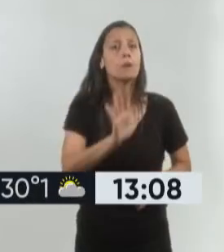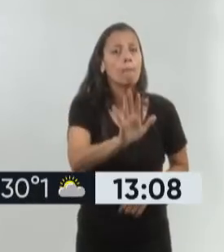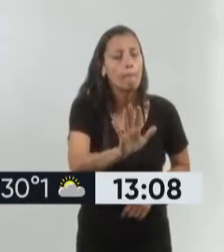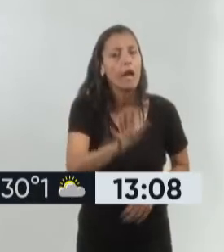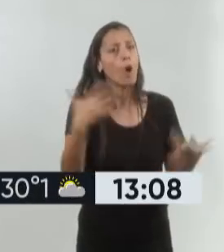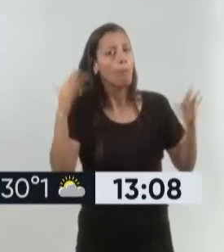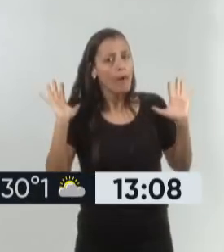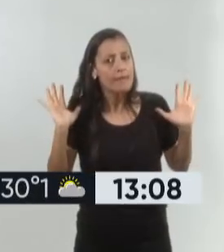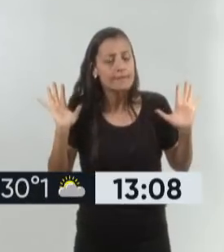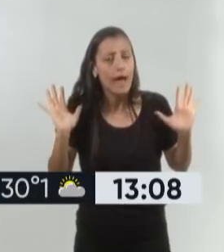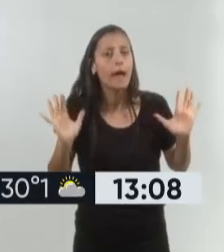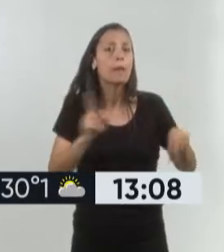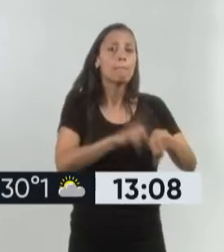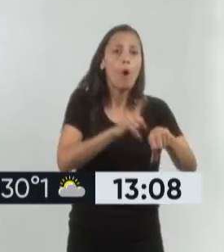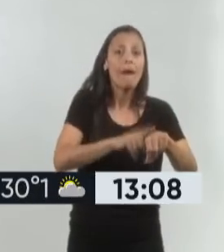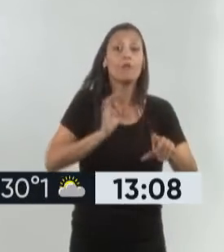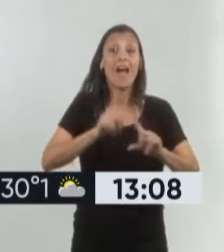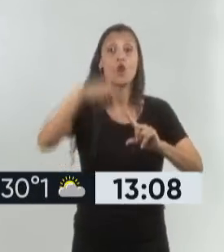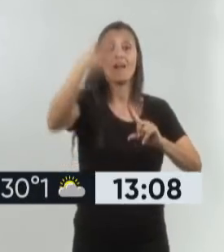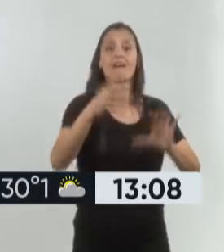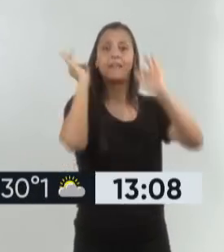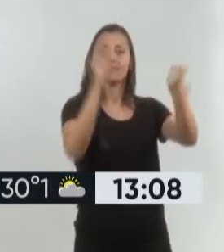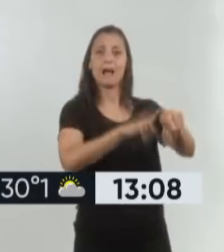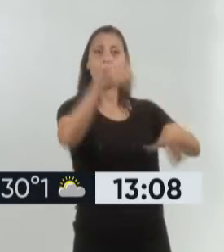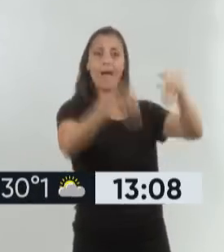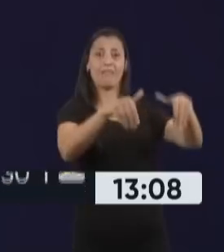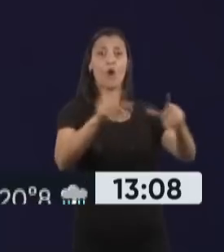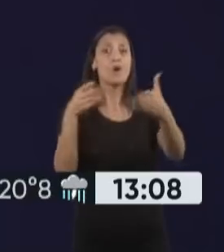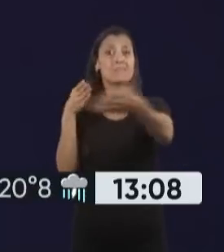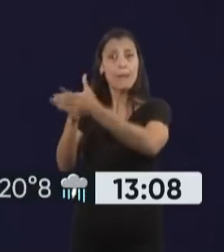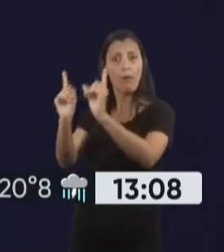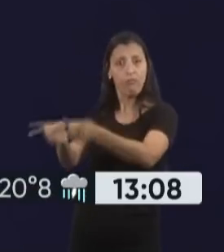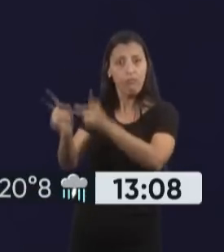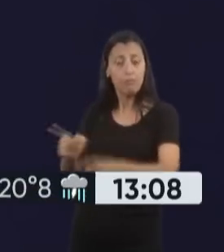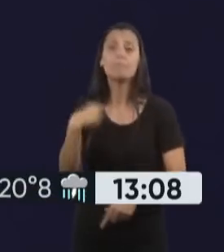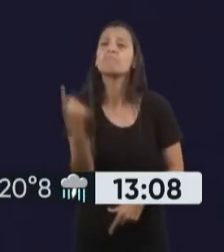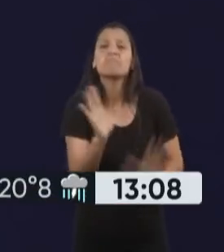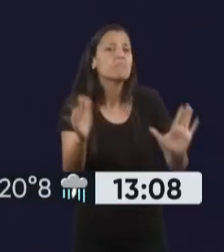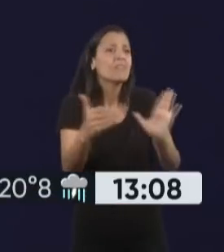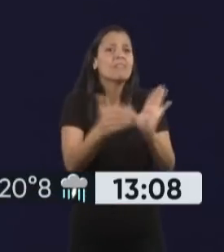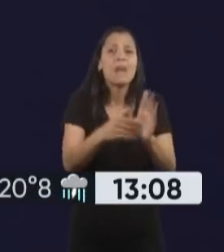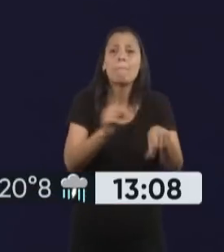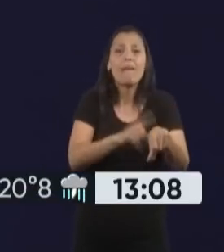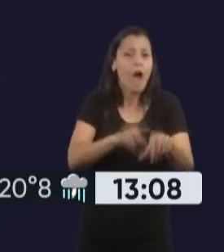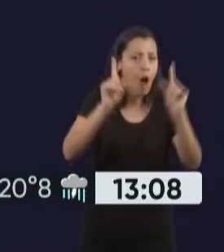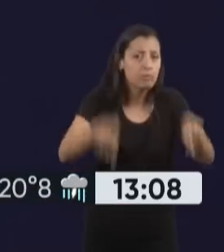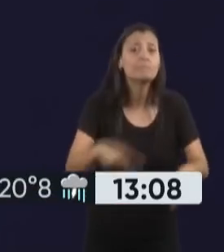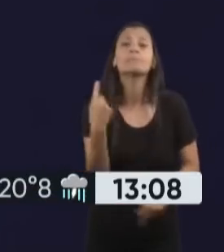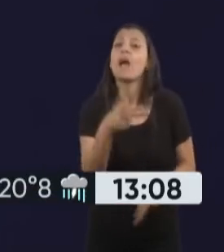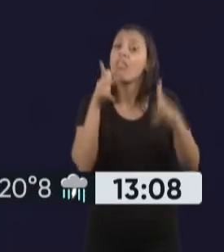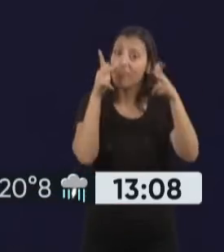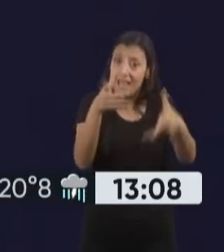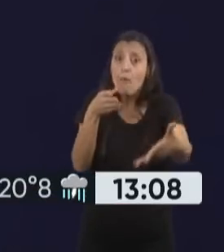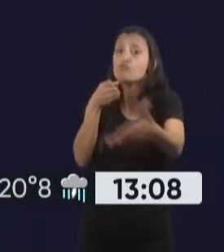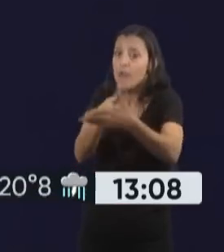posible un panorama llegar a las legislativas del año que viene con el cepo todavía instalado? Nosotros no damos tiempo, dijimos que el cepo lo íbamos a terminar de levantar